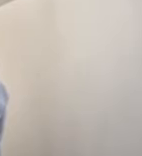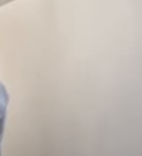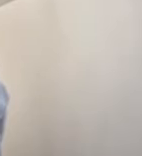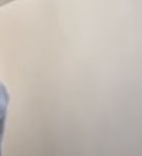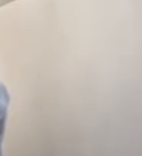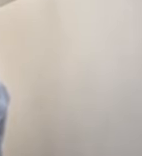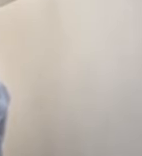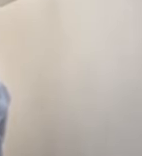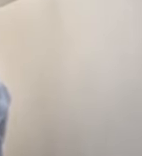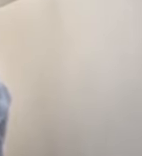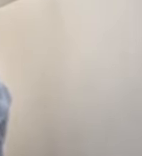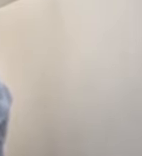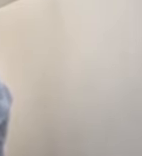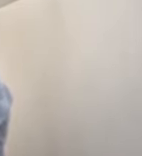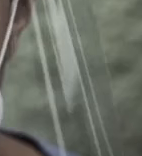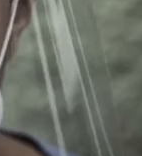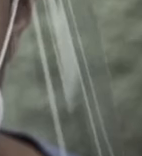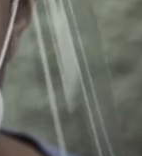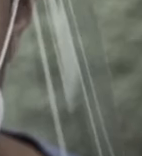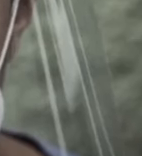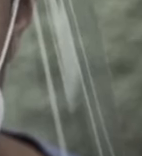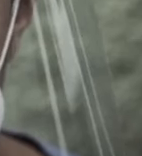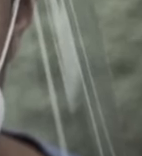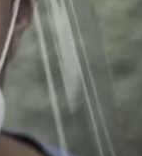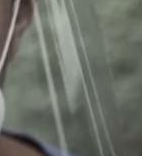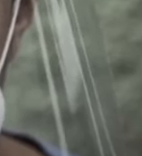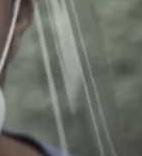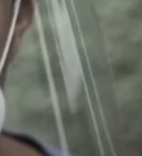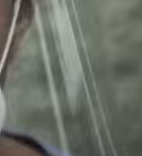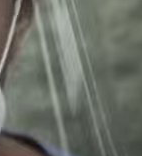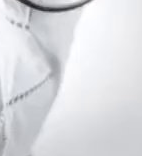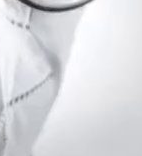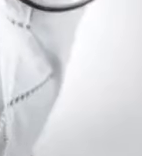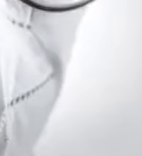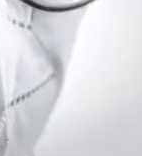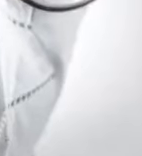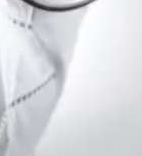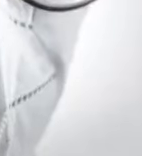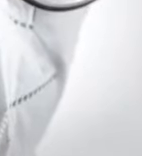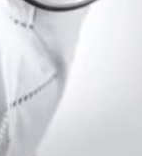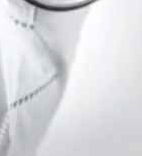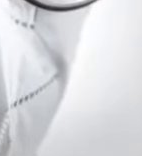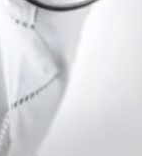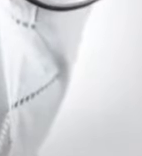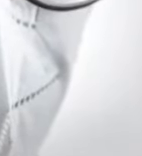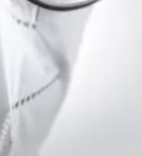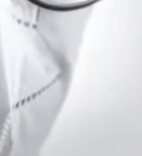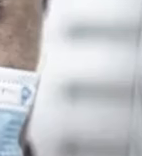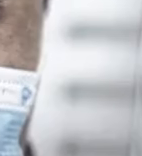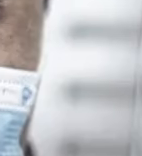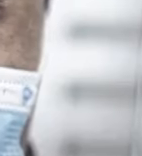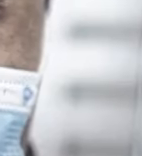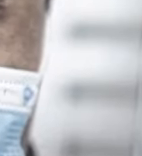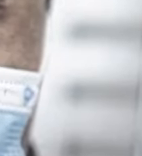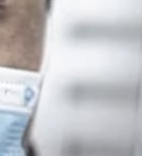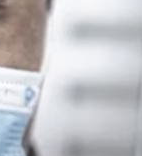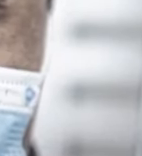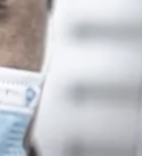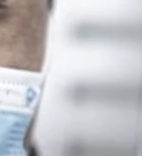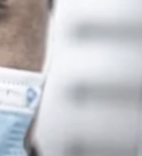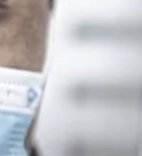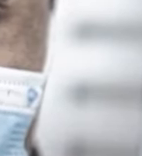Por su dedicación y servicio, el personal de salud de la Nación será distinguido con la condecoración Miguel Hidalgo, la